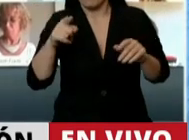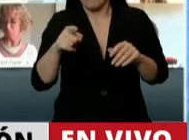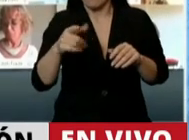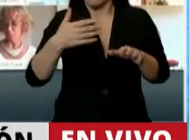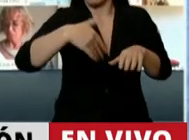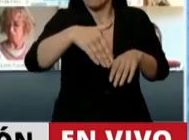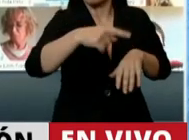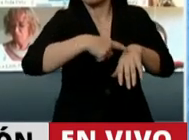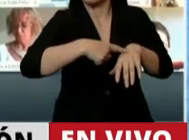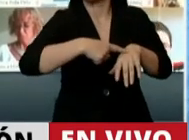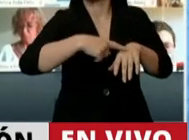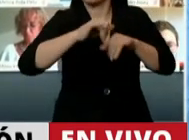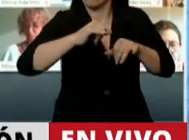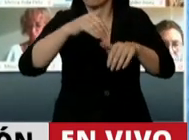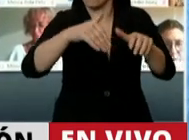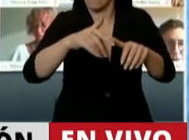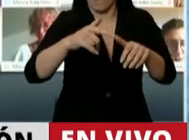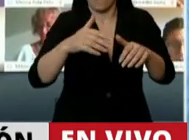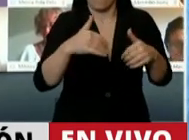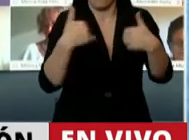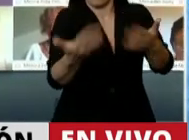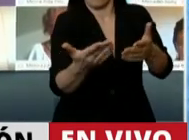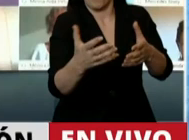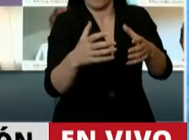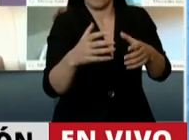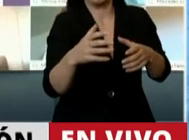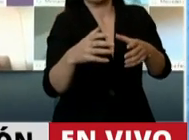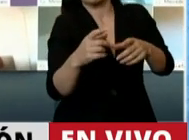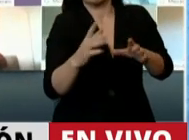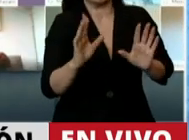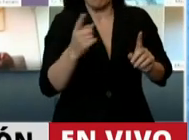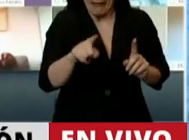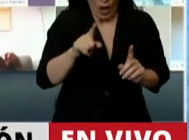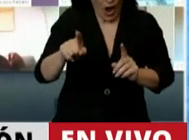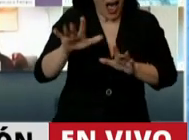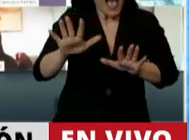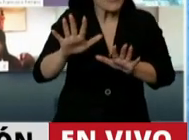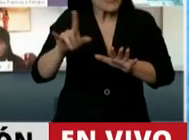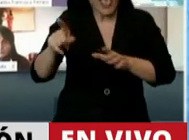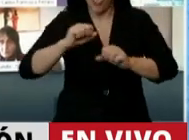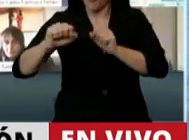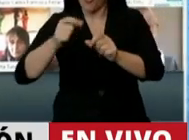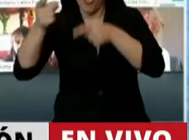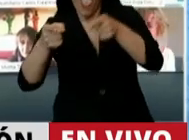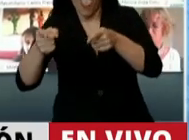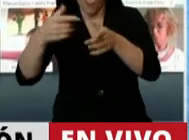electoral le convenga a alguien. Lo cierto es que eso es nocivo para la democracia.